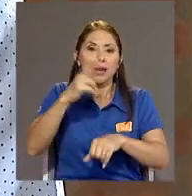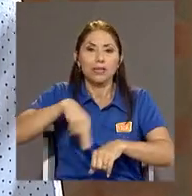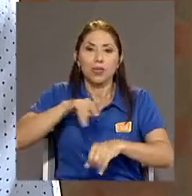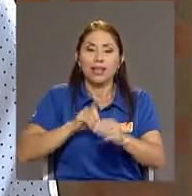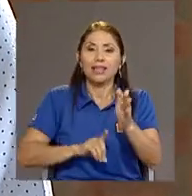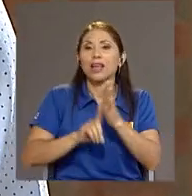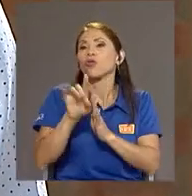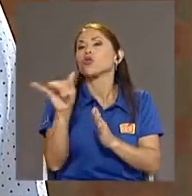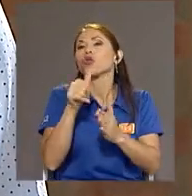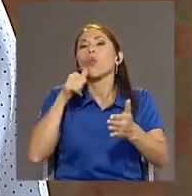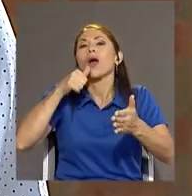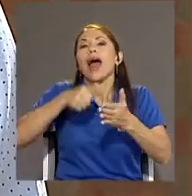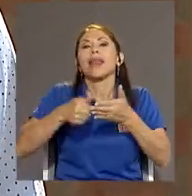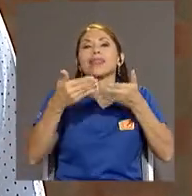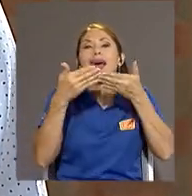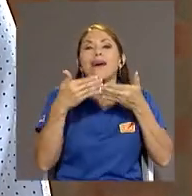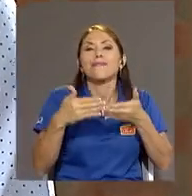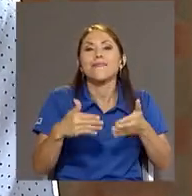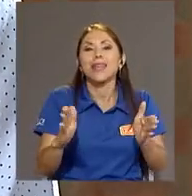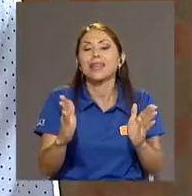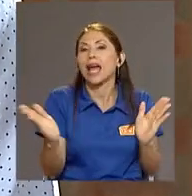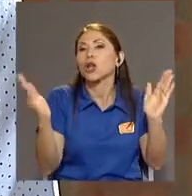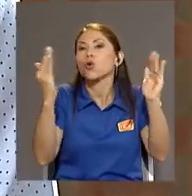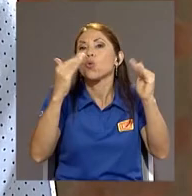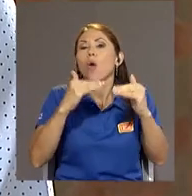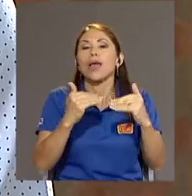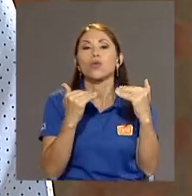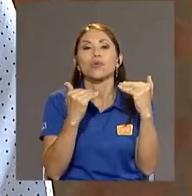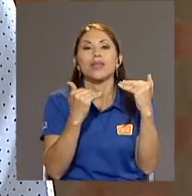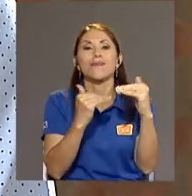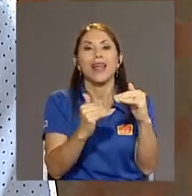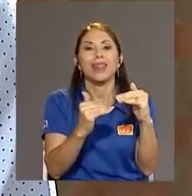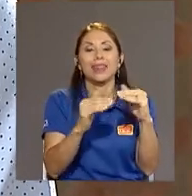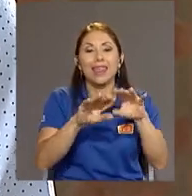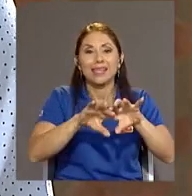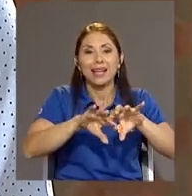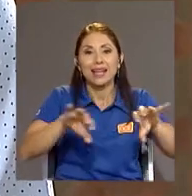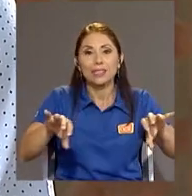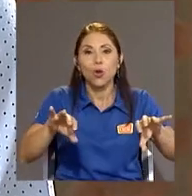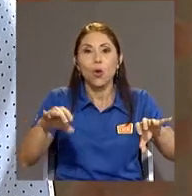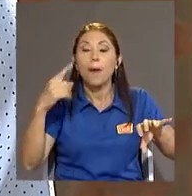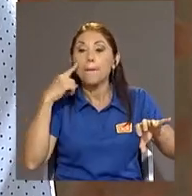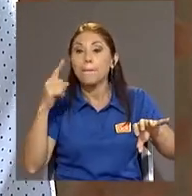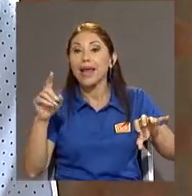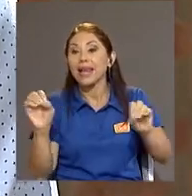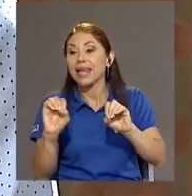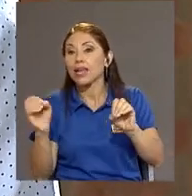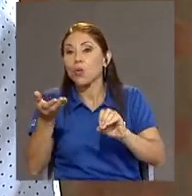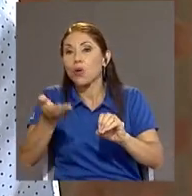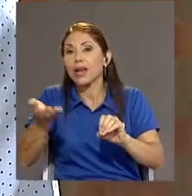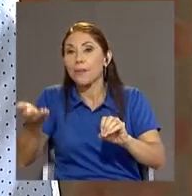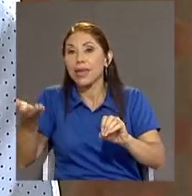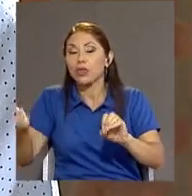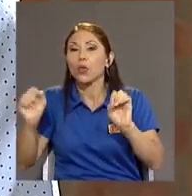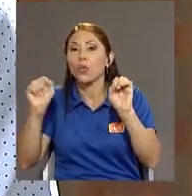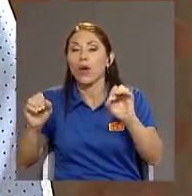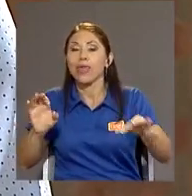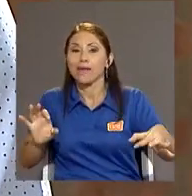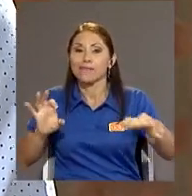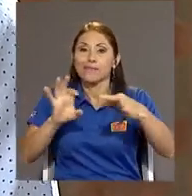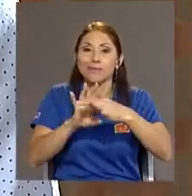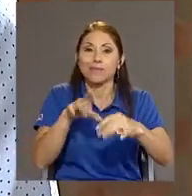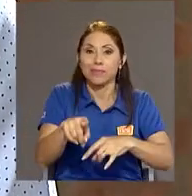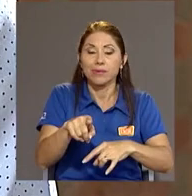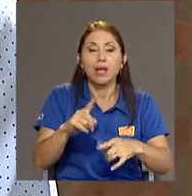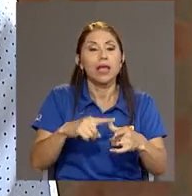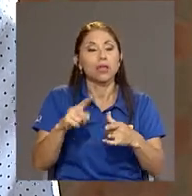no tiene un nivel de desagregación que permita ligar vía presupuesto ningún elemento o renglón presupuestario. Entonces, cuando falta